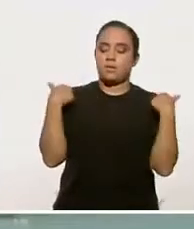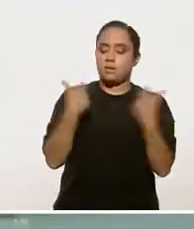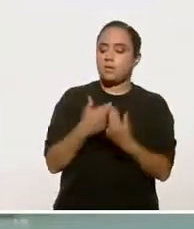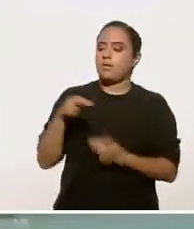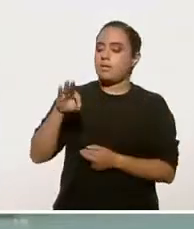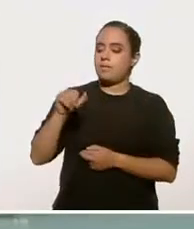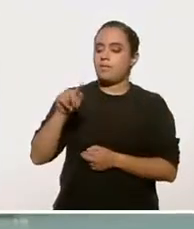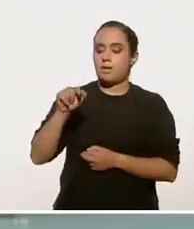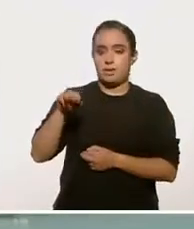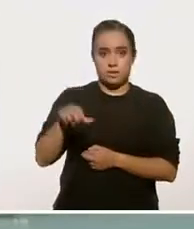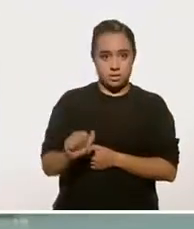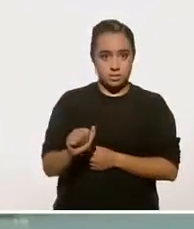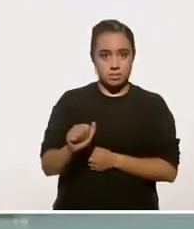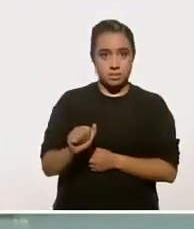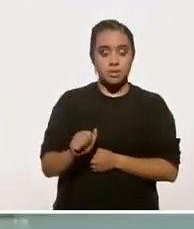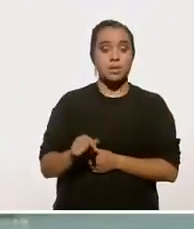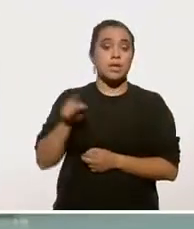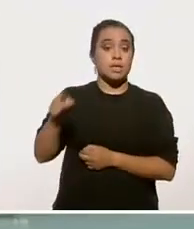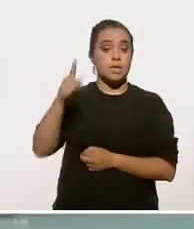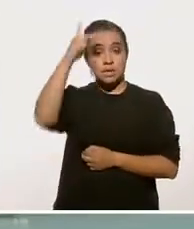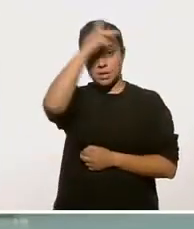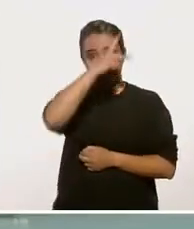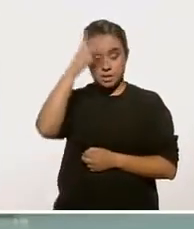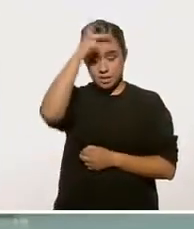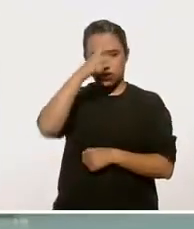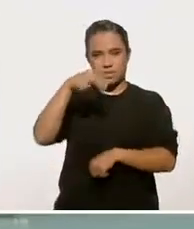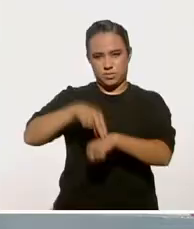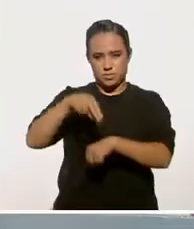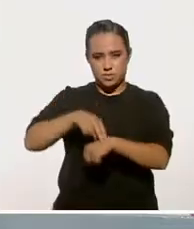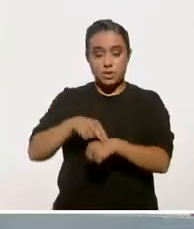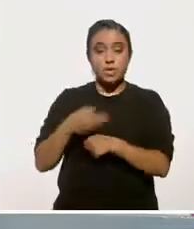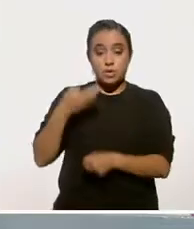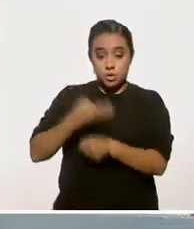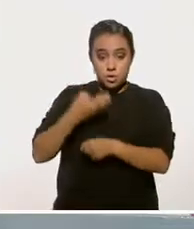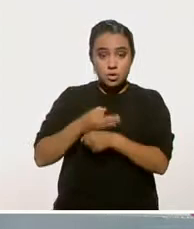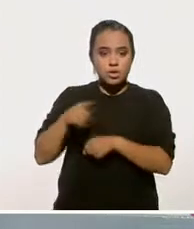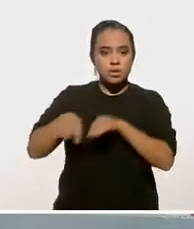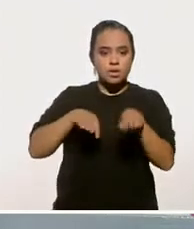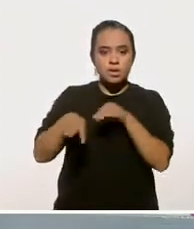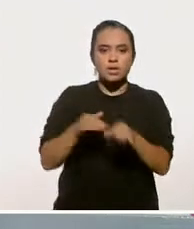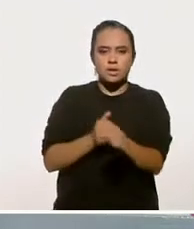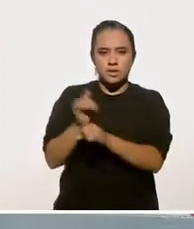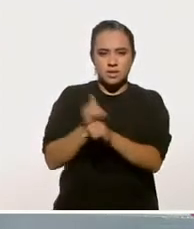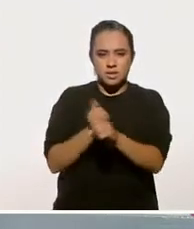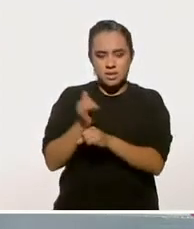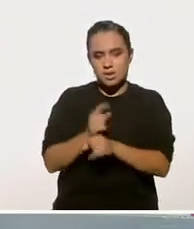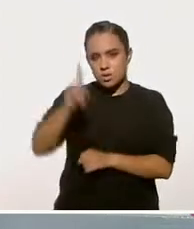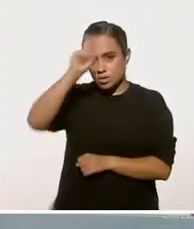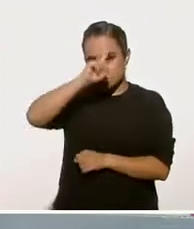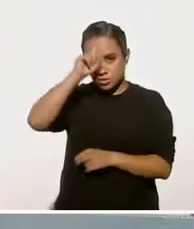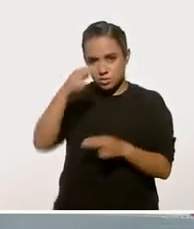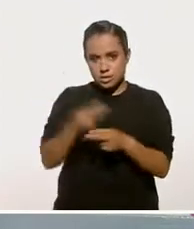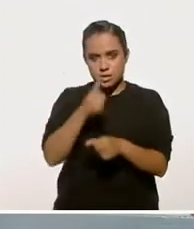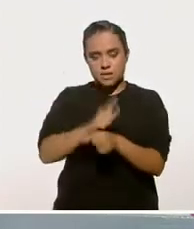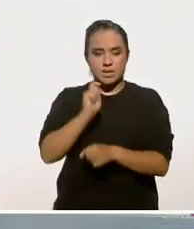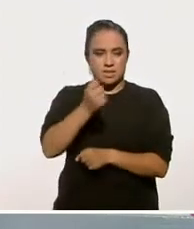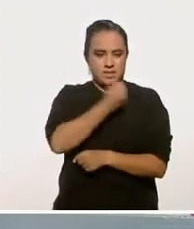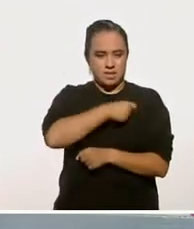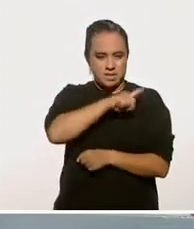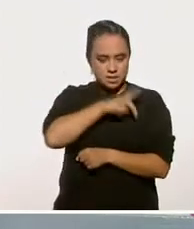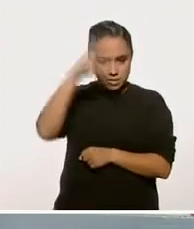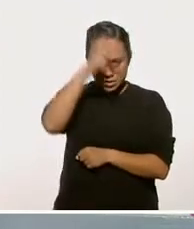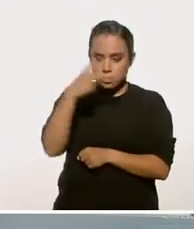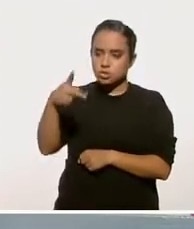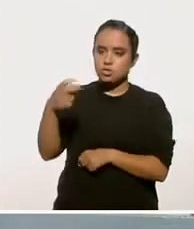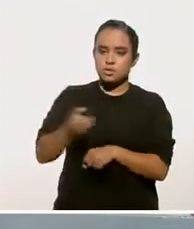Fátima Moneta Arce. Ella es psicóloga clínica y actualmente labora como investigadora en el Consejo Nacional de Salud Mental de la Secretaría